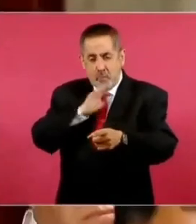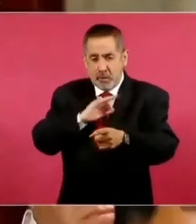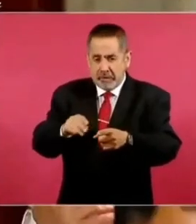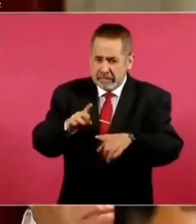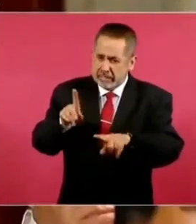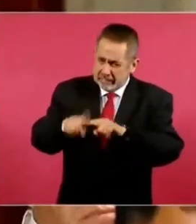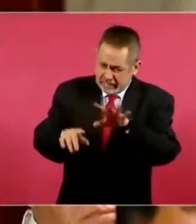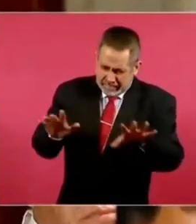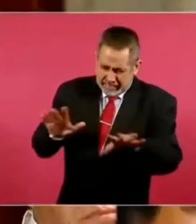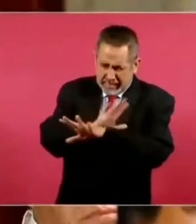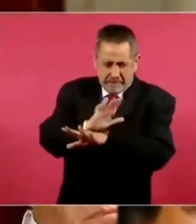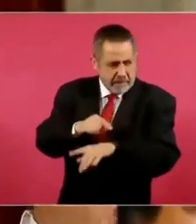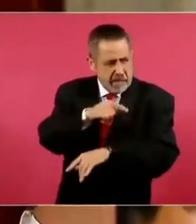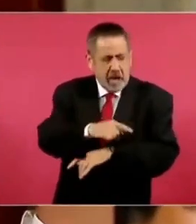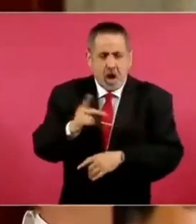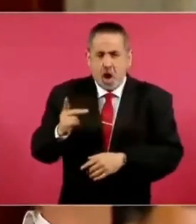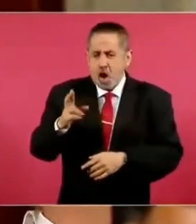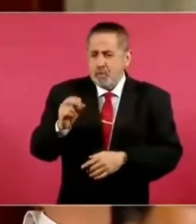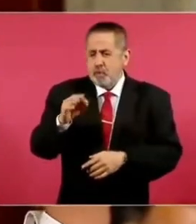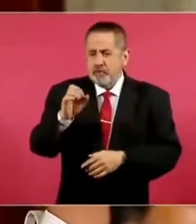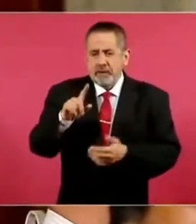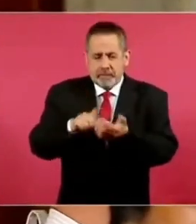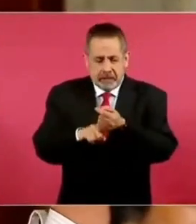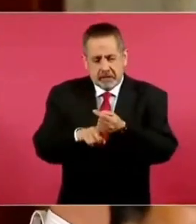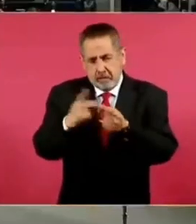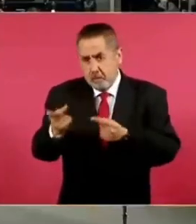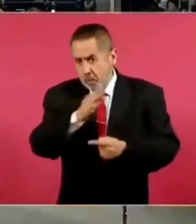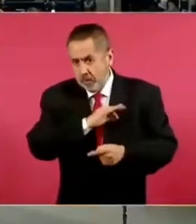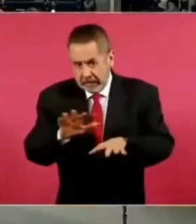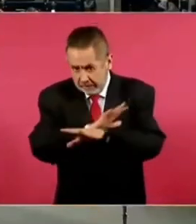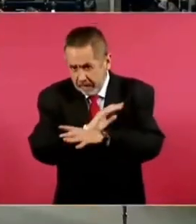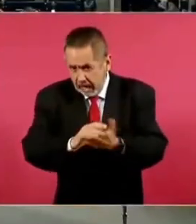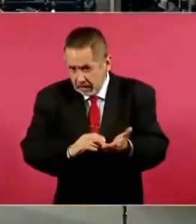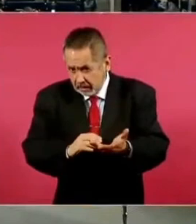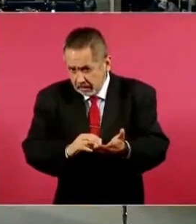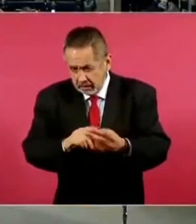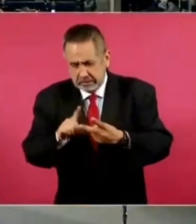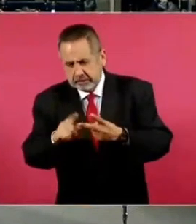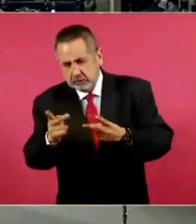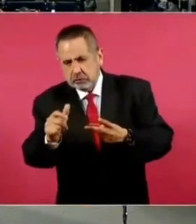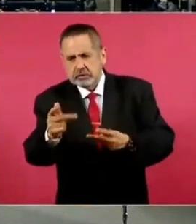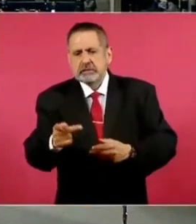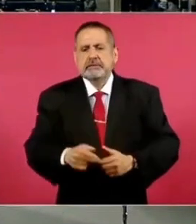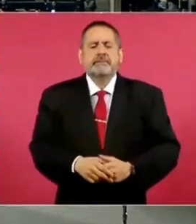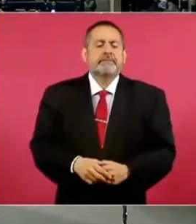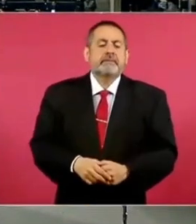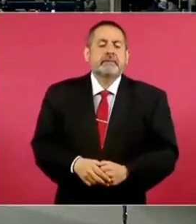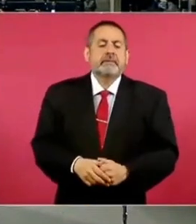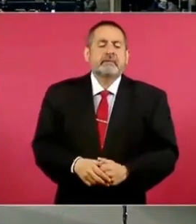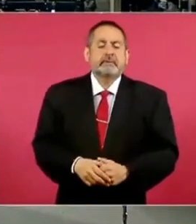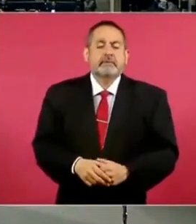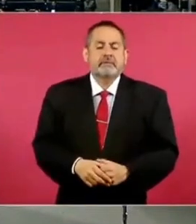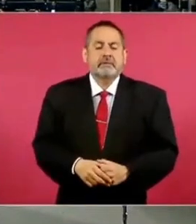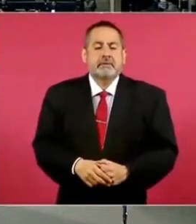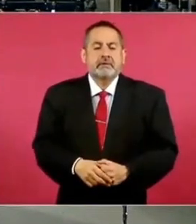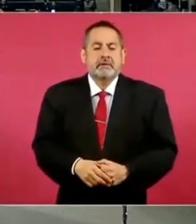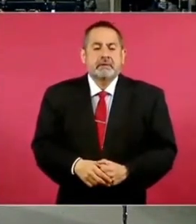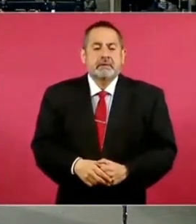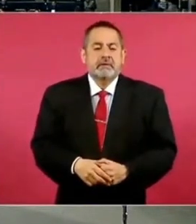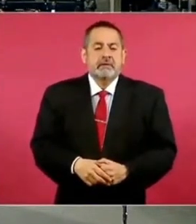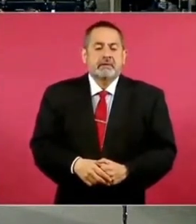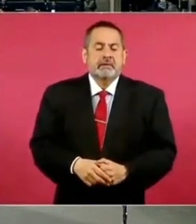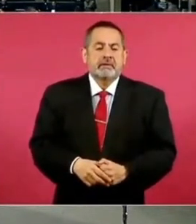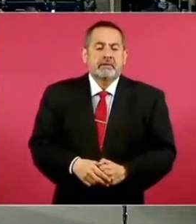reforma a la profepa si me permite otra pregunta Bueno vamos a pedirle